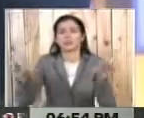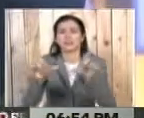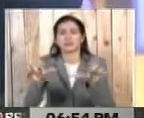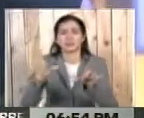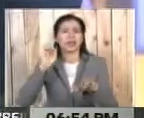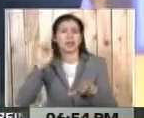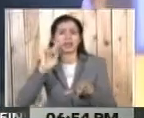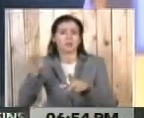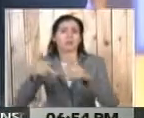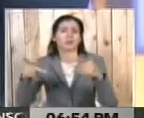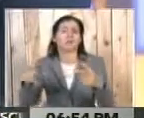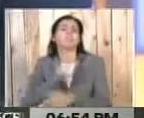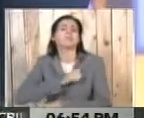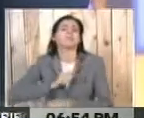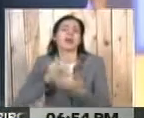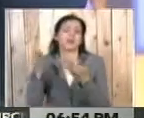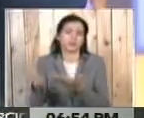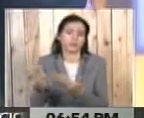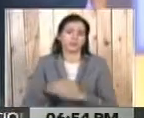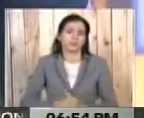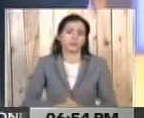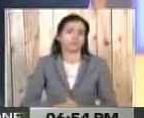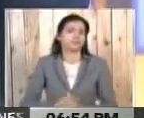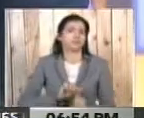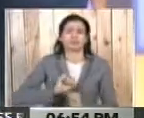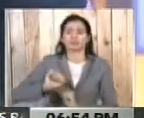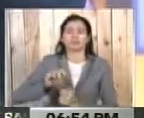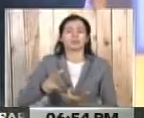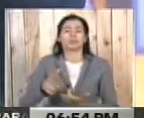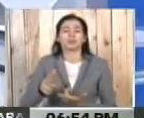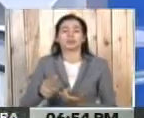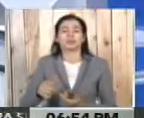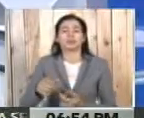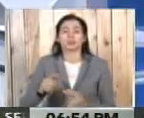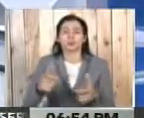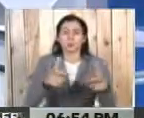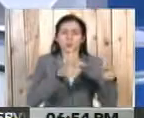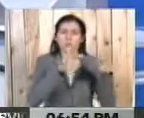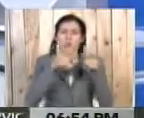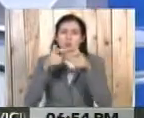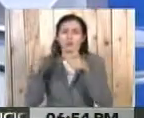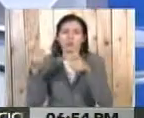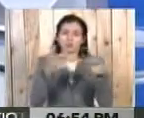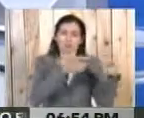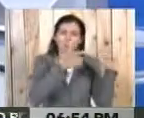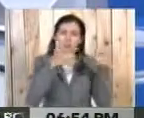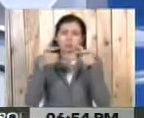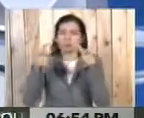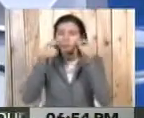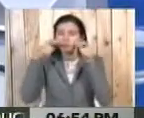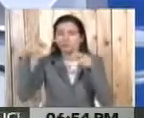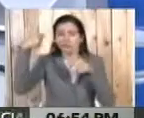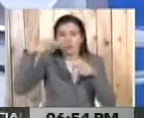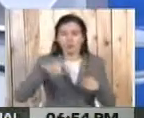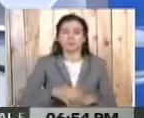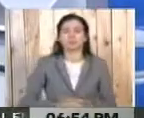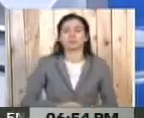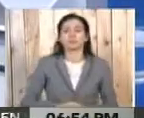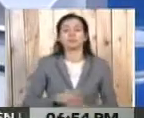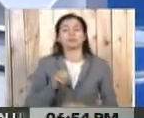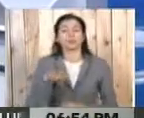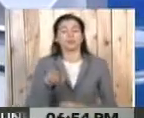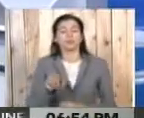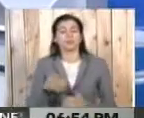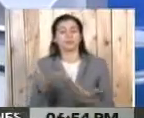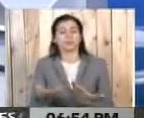momento desde el sector privado. Hay un tema importante también, los drones. La República Bolivariana de Venezuela, con sus entes